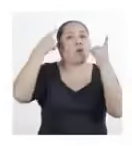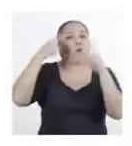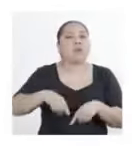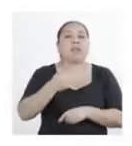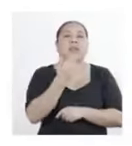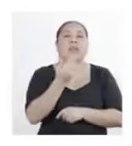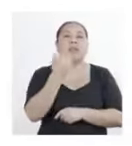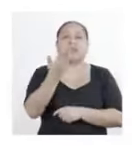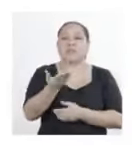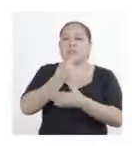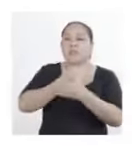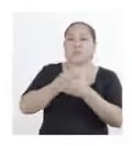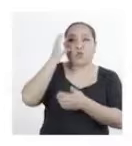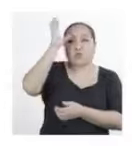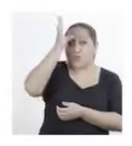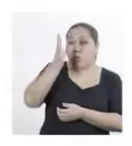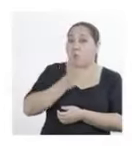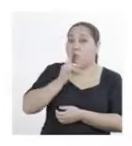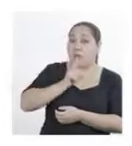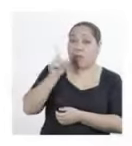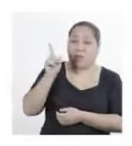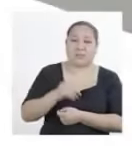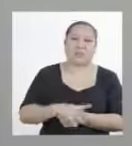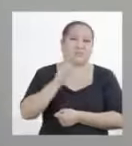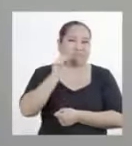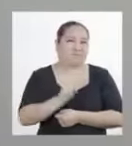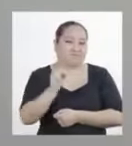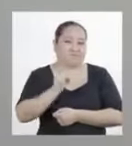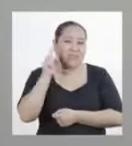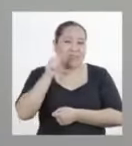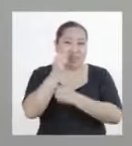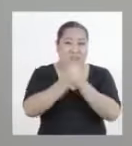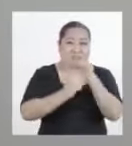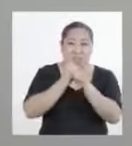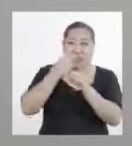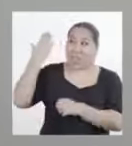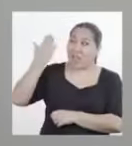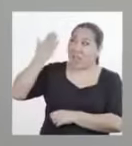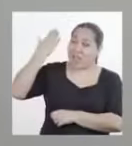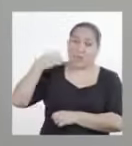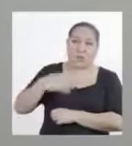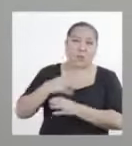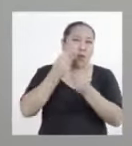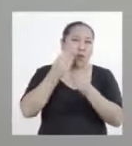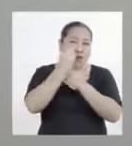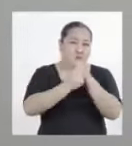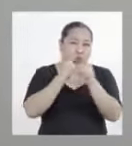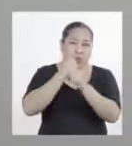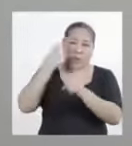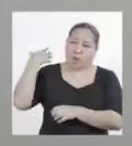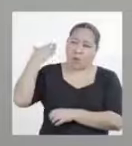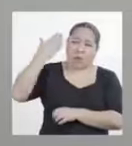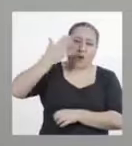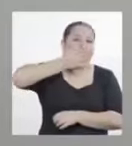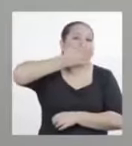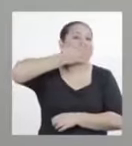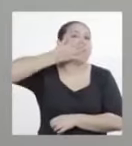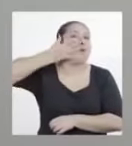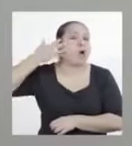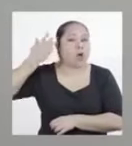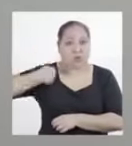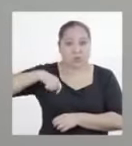acuerdo a quienes eran sus progenitores Sí, y en esos años y durante muchos, muchos años eran